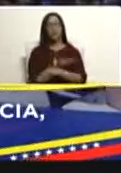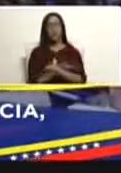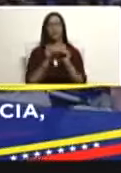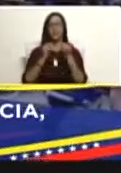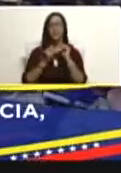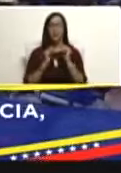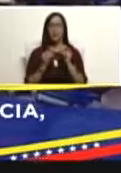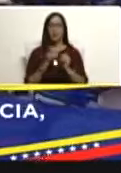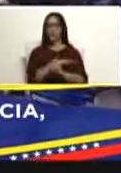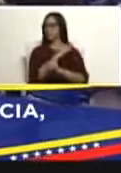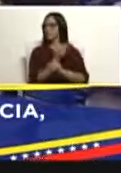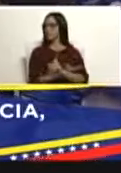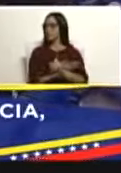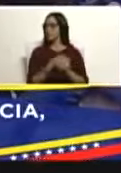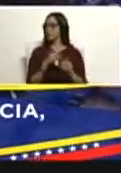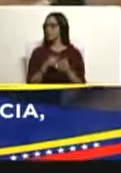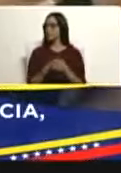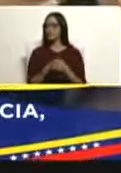sus fuerzas culturales,